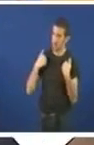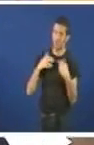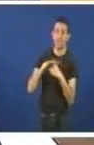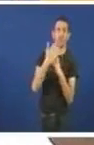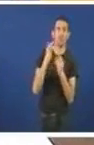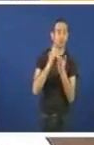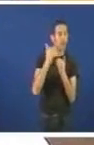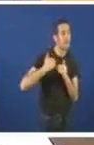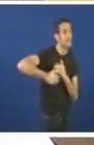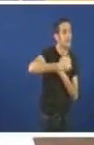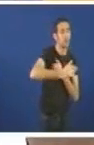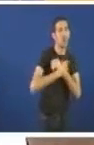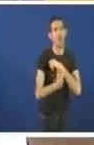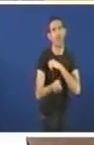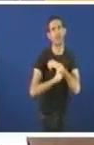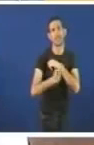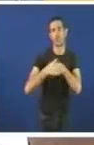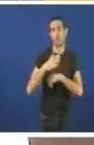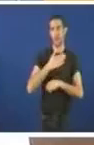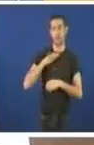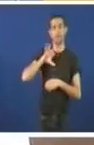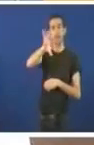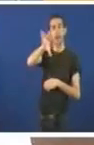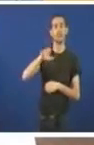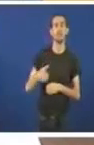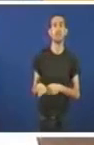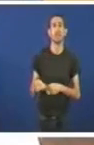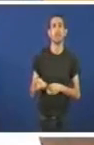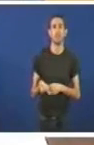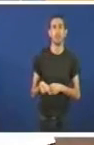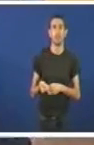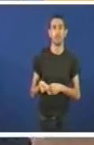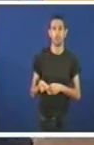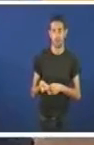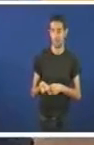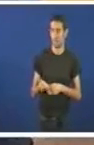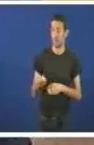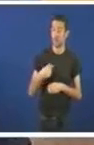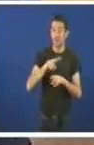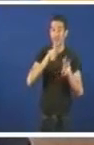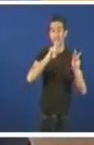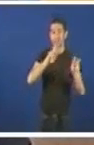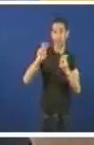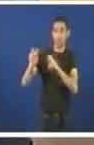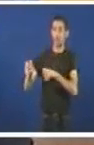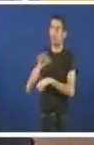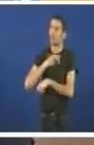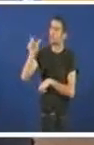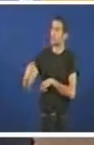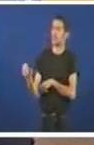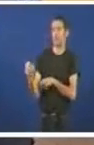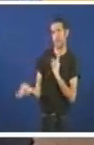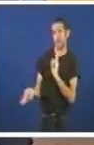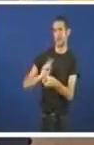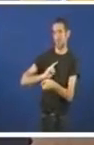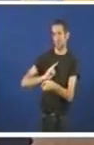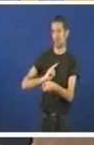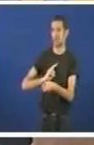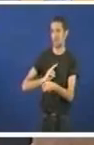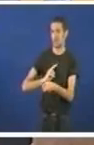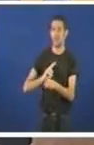futuro estratégico para o noso país? Creo que esas son as cuestións ás que vostede nos debe de dar resposta. E a respecto do